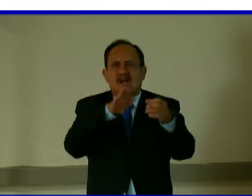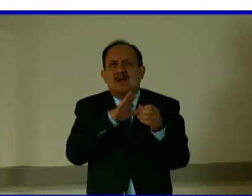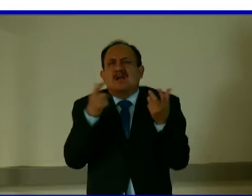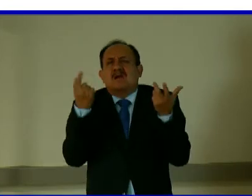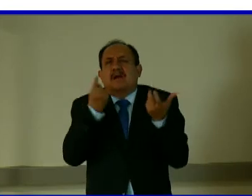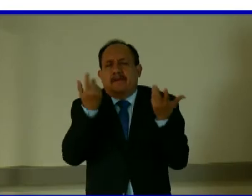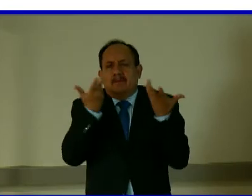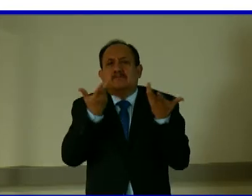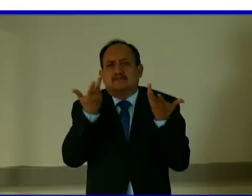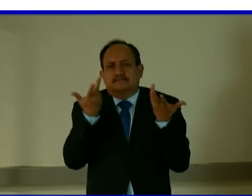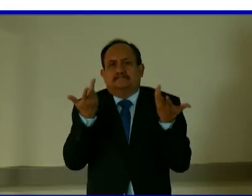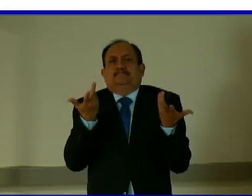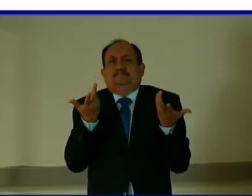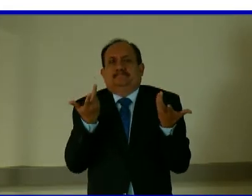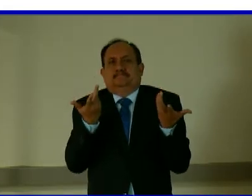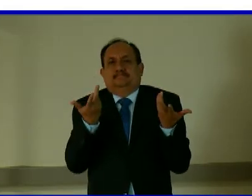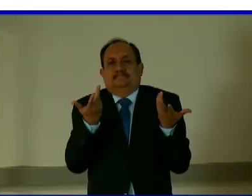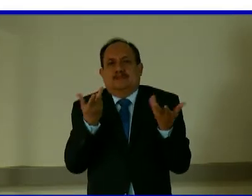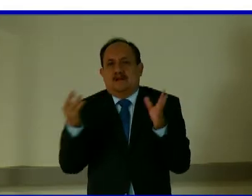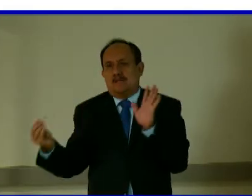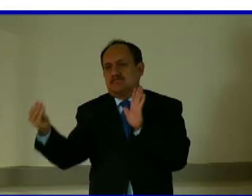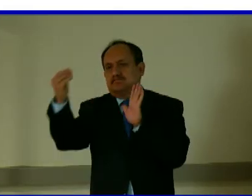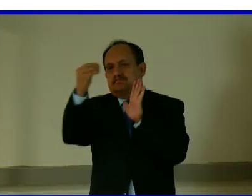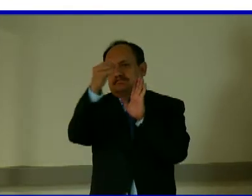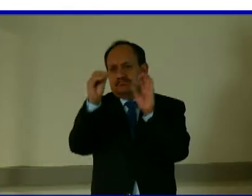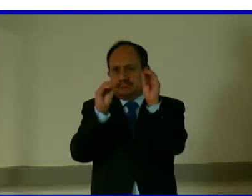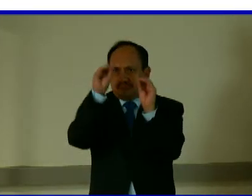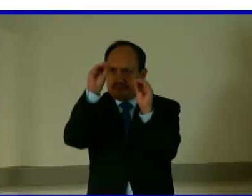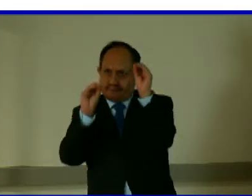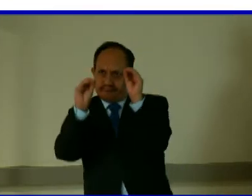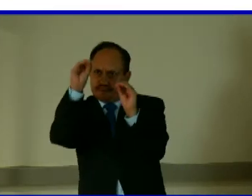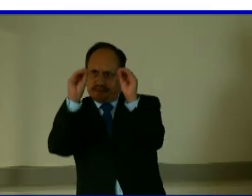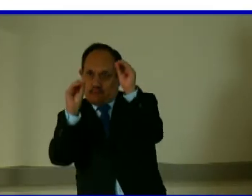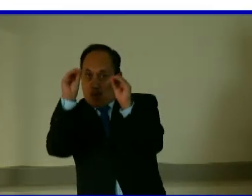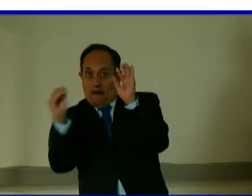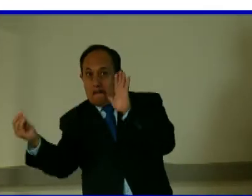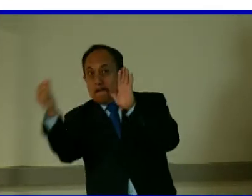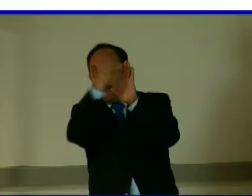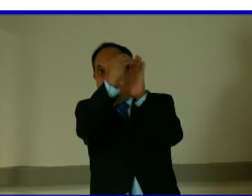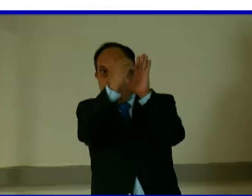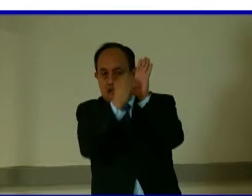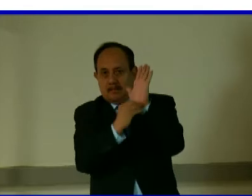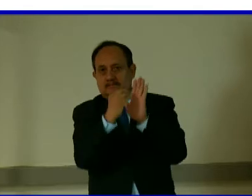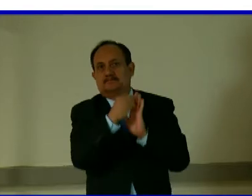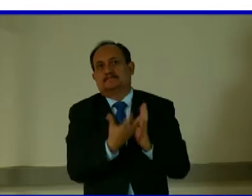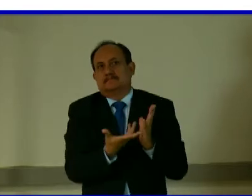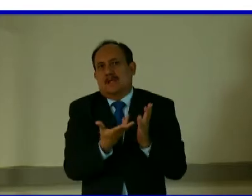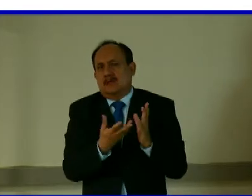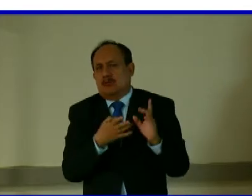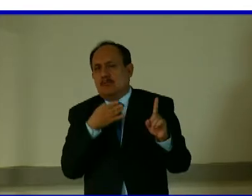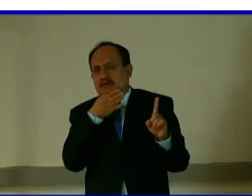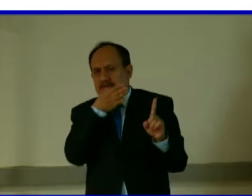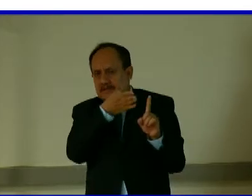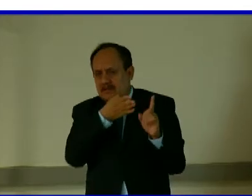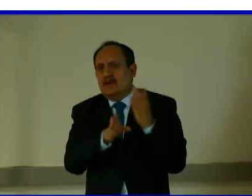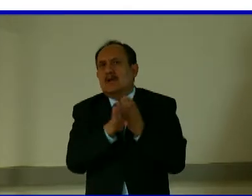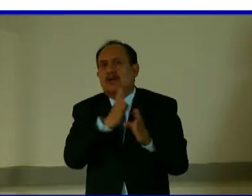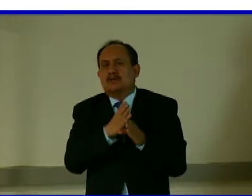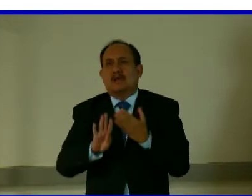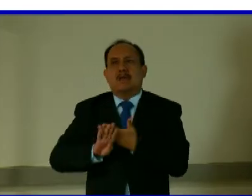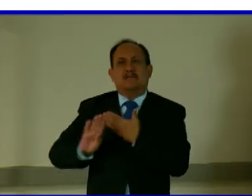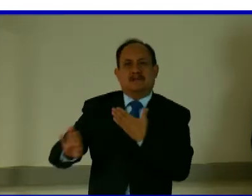hacer? La acomodación es simplemente con el objeto de evitar